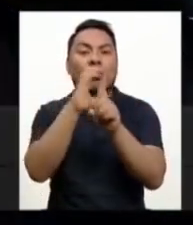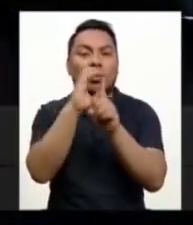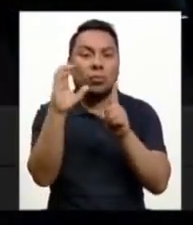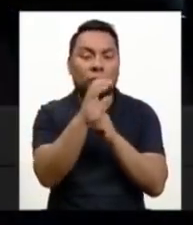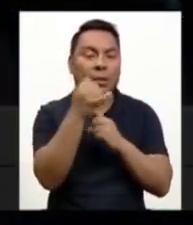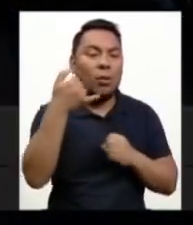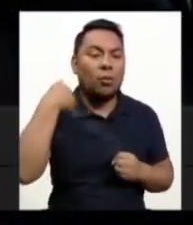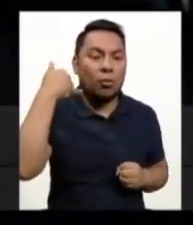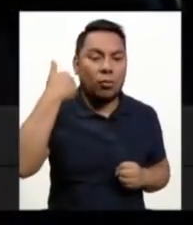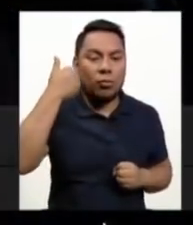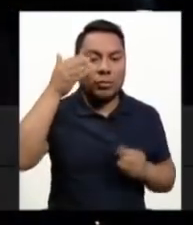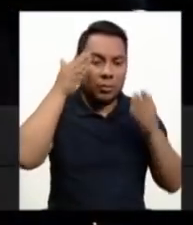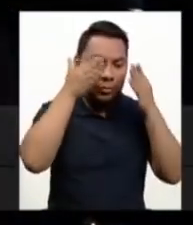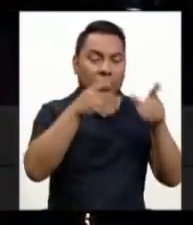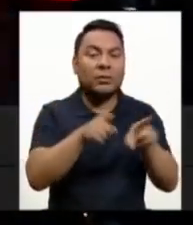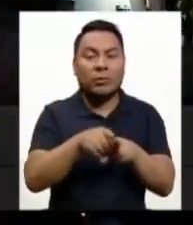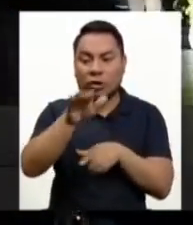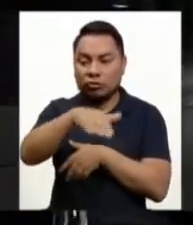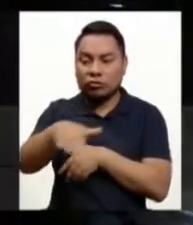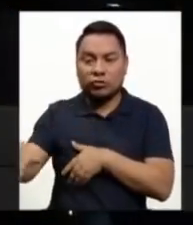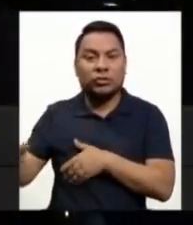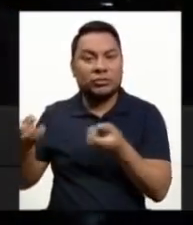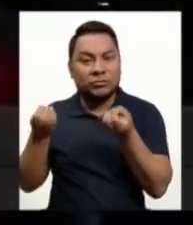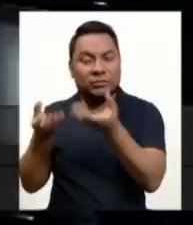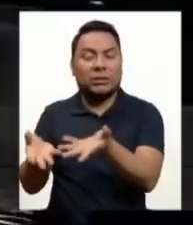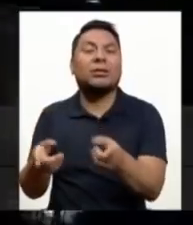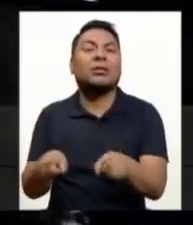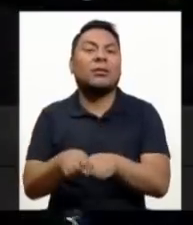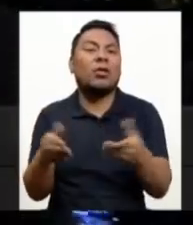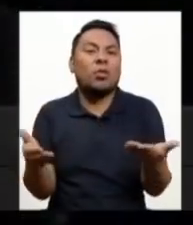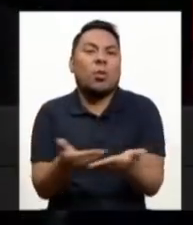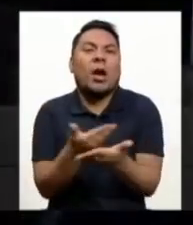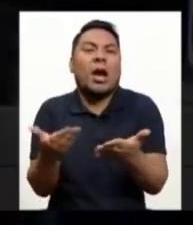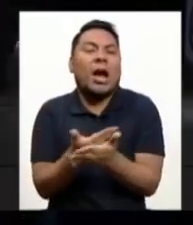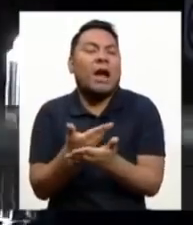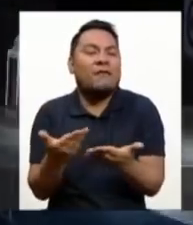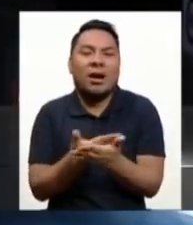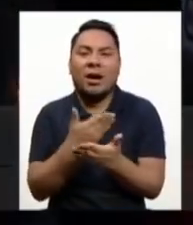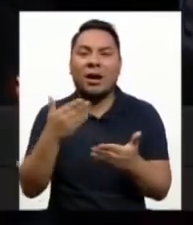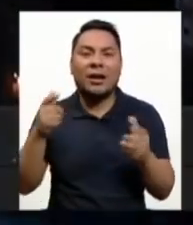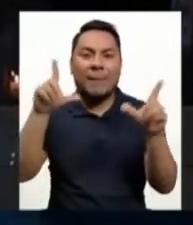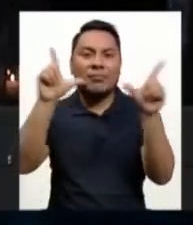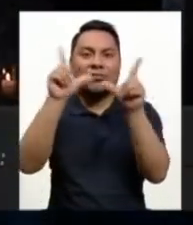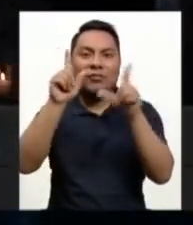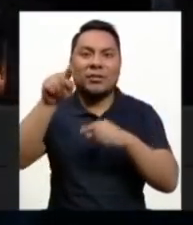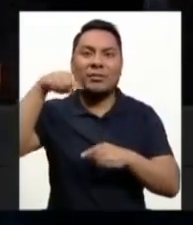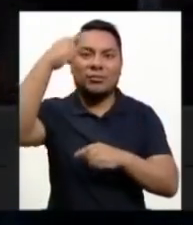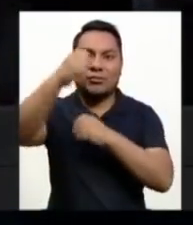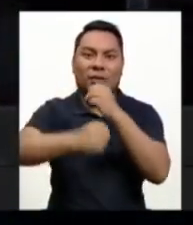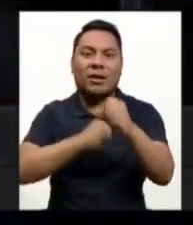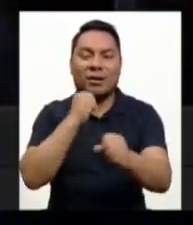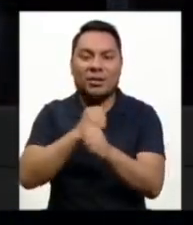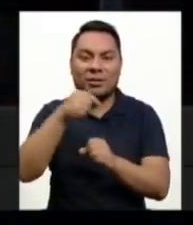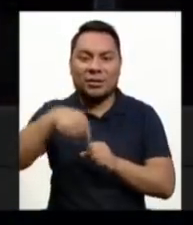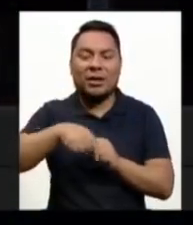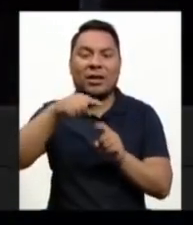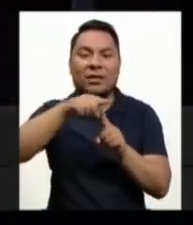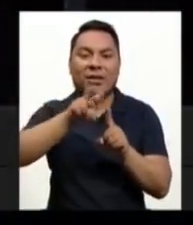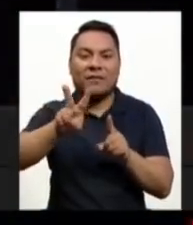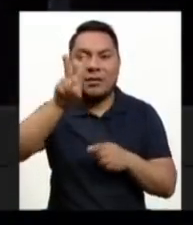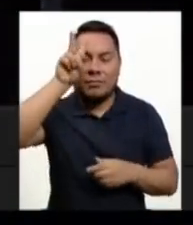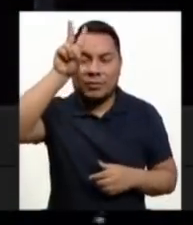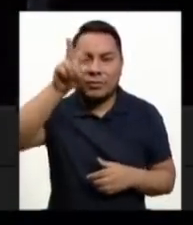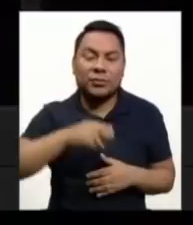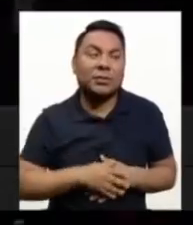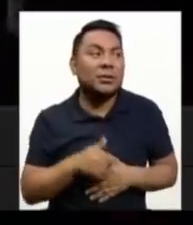juveniles, infantiles, y por supuesto una renovada programación en TV Perú y en TV